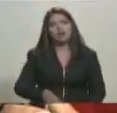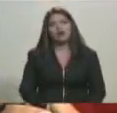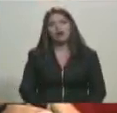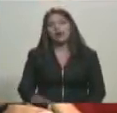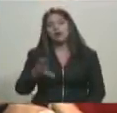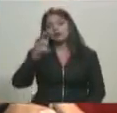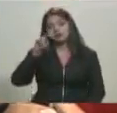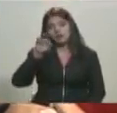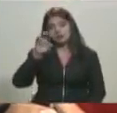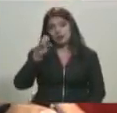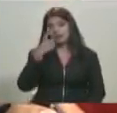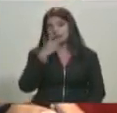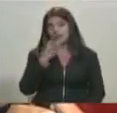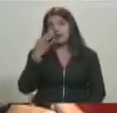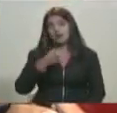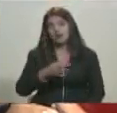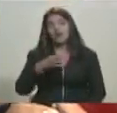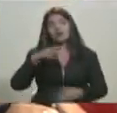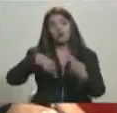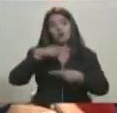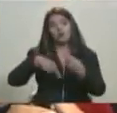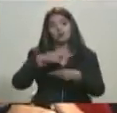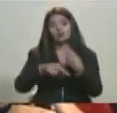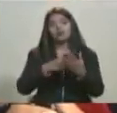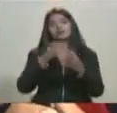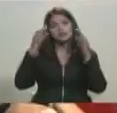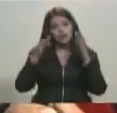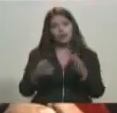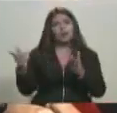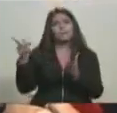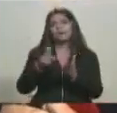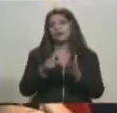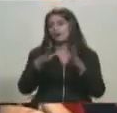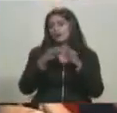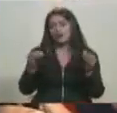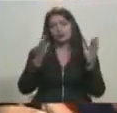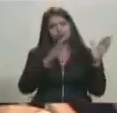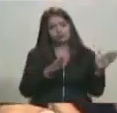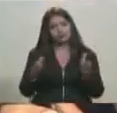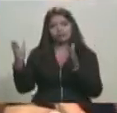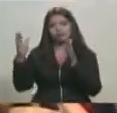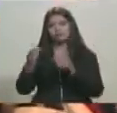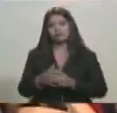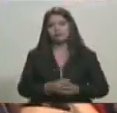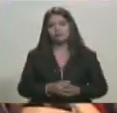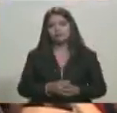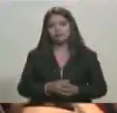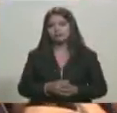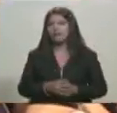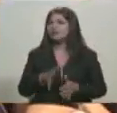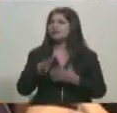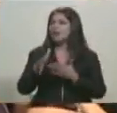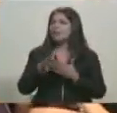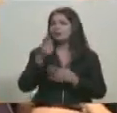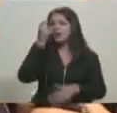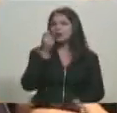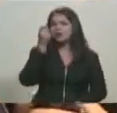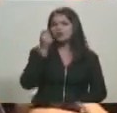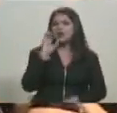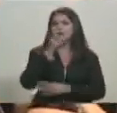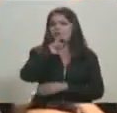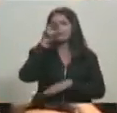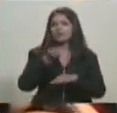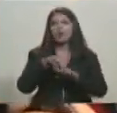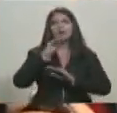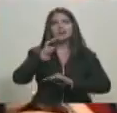Consejo Nacional Electoral, en el cual la revolución va a participar en todo su frente. ¿Qué va a ocurrir con los diputados que actualmente han